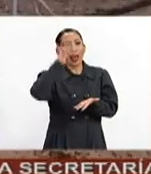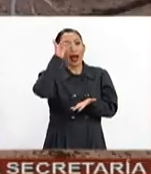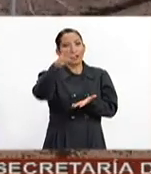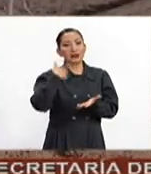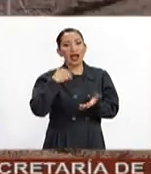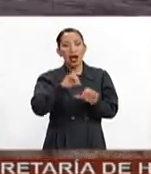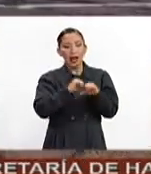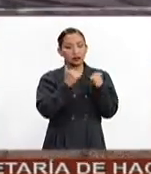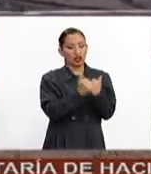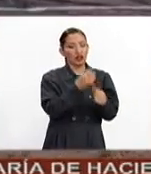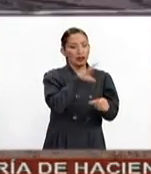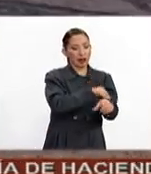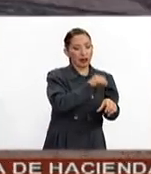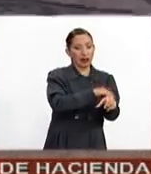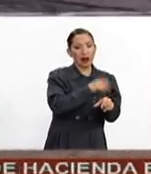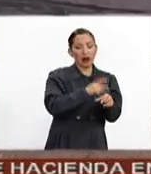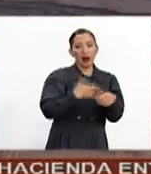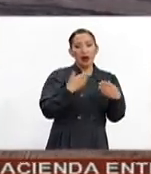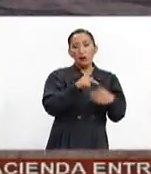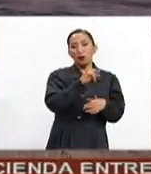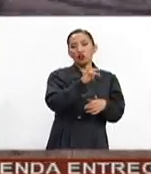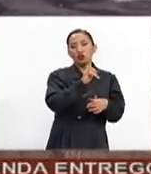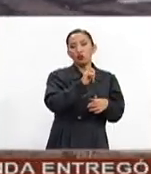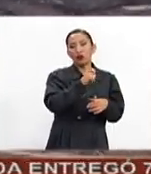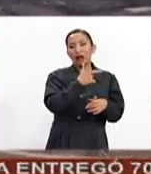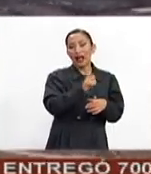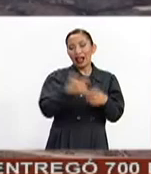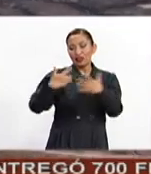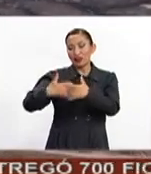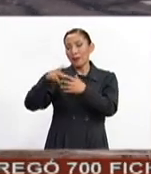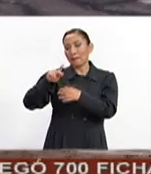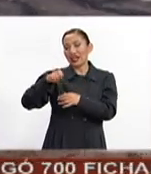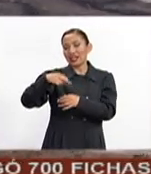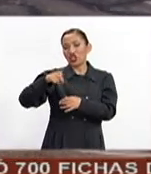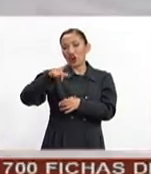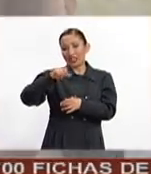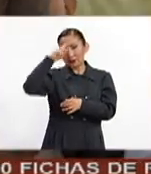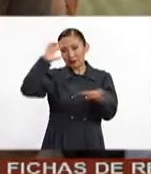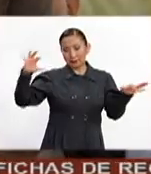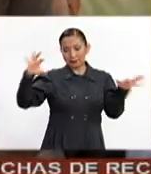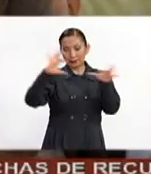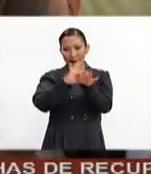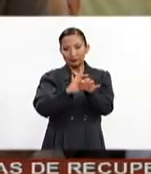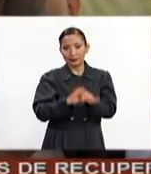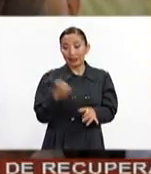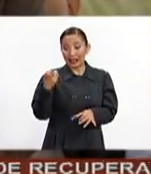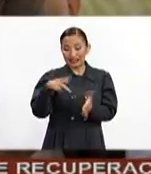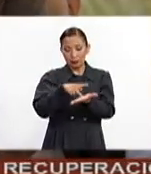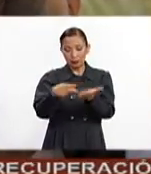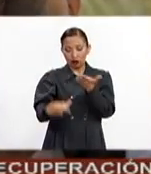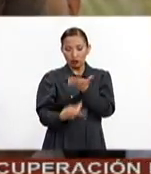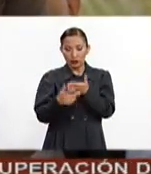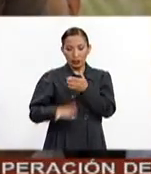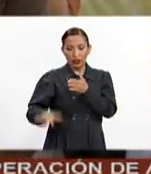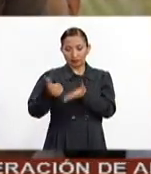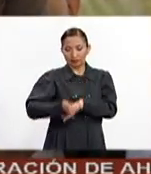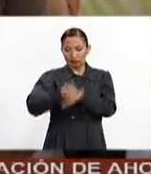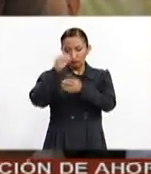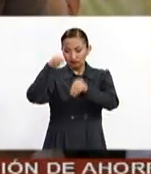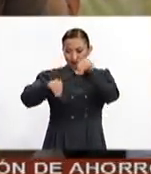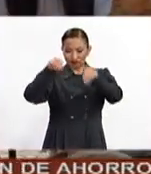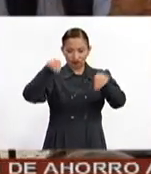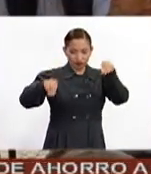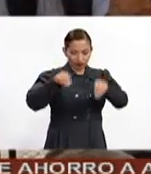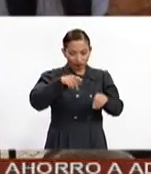la Asociación de Energías de Portugal Renovables e Industrias Peñoles de México. Este proyecto viene a